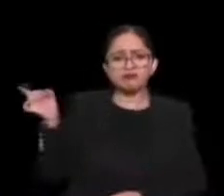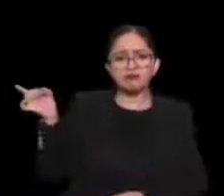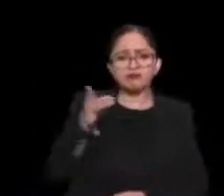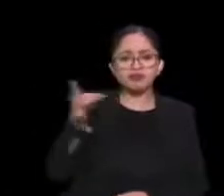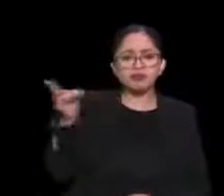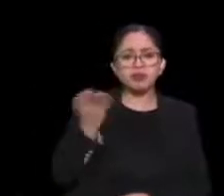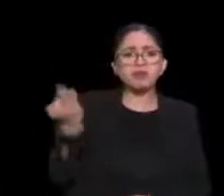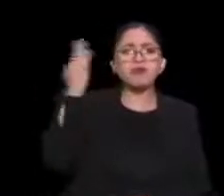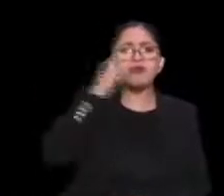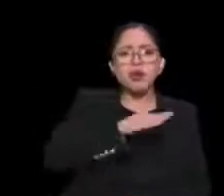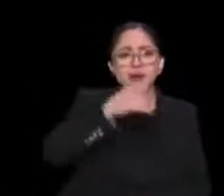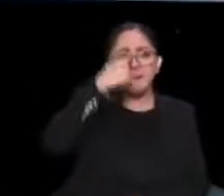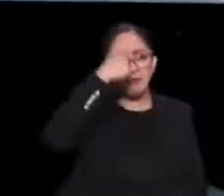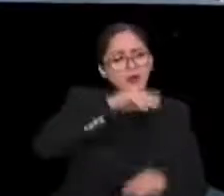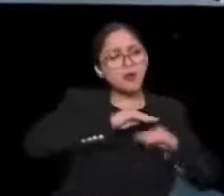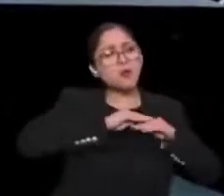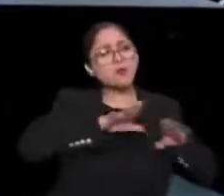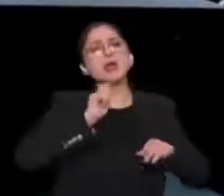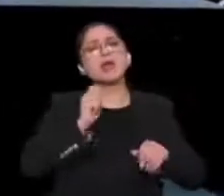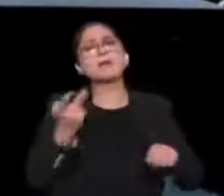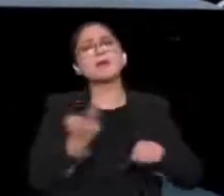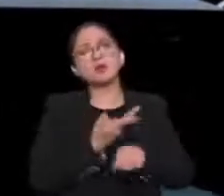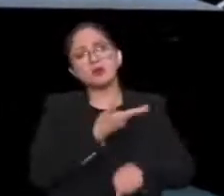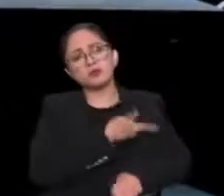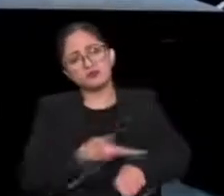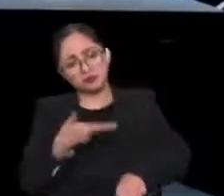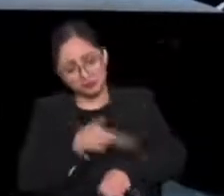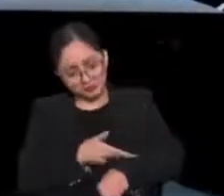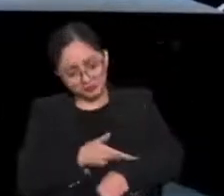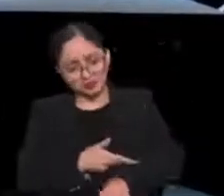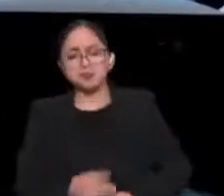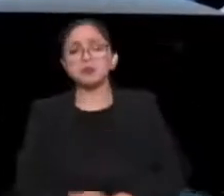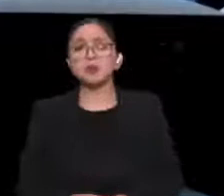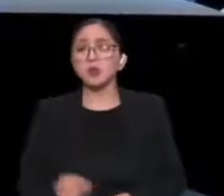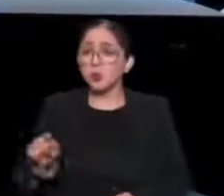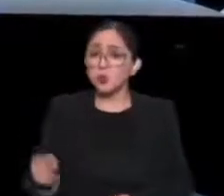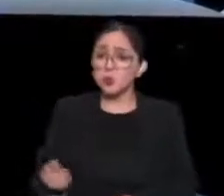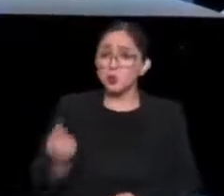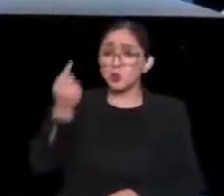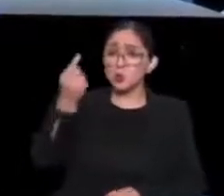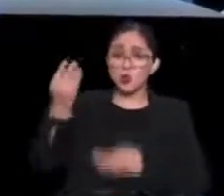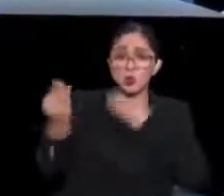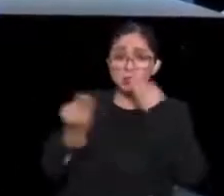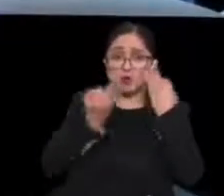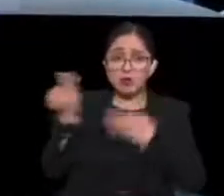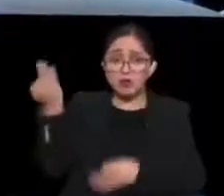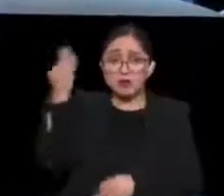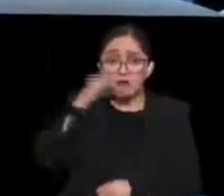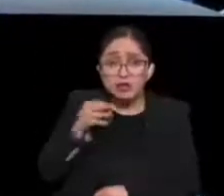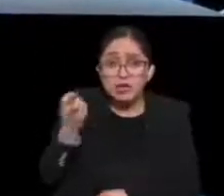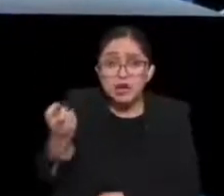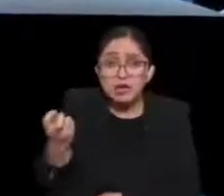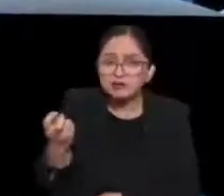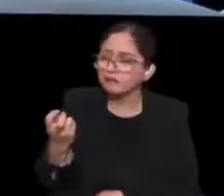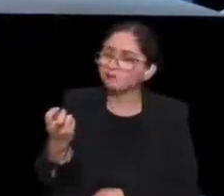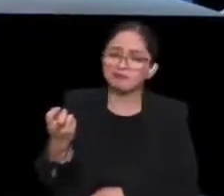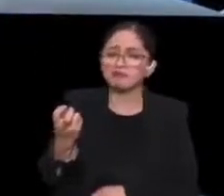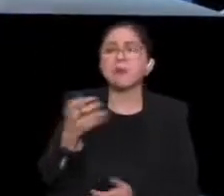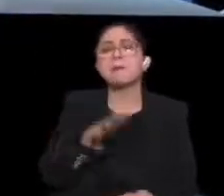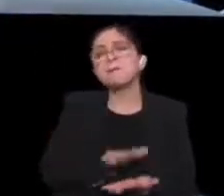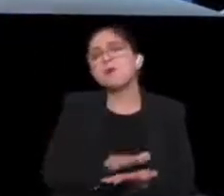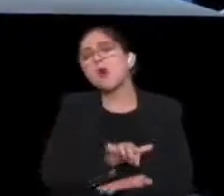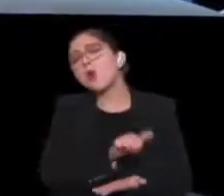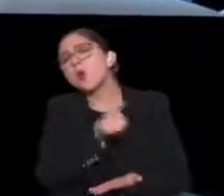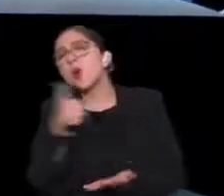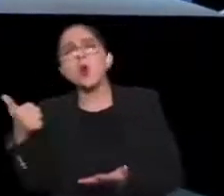de este peritaje, ¿no? Pero no fueron las únicas, no fue esta la única noticia falsa. Cuéntanos cuáles fueron los principales